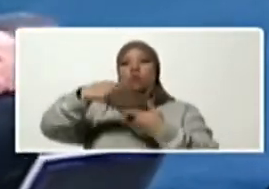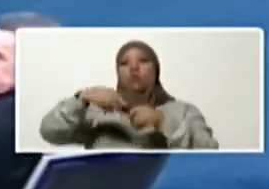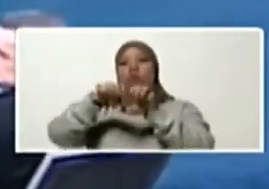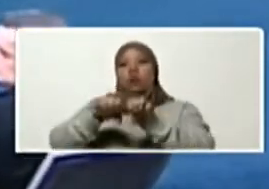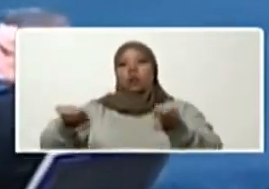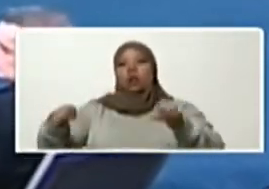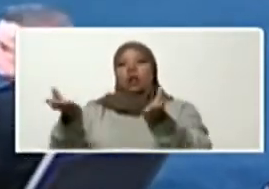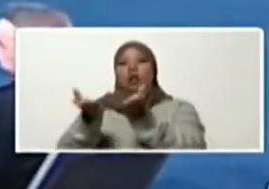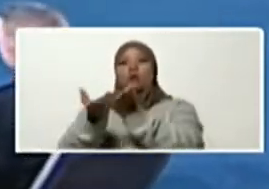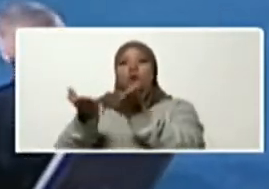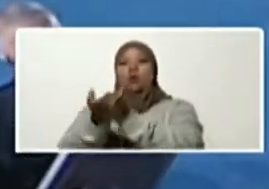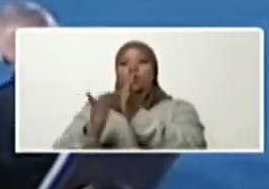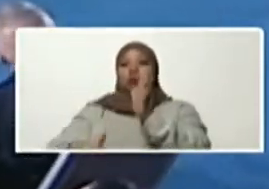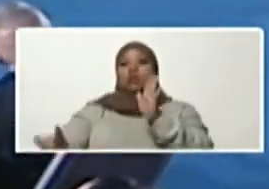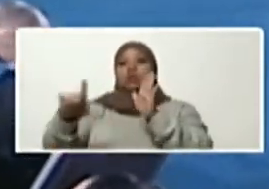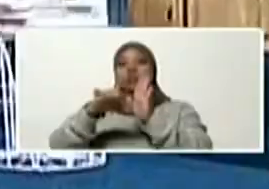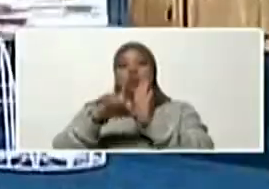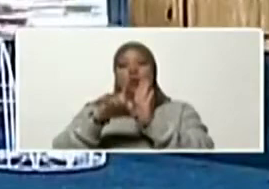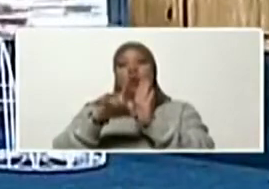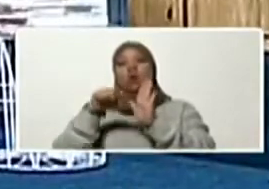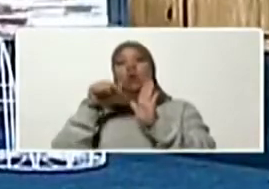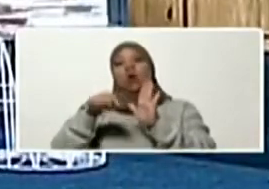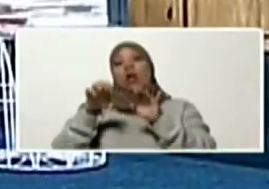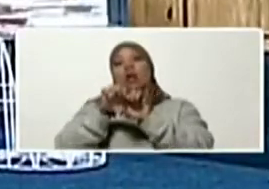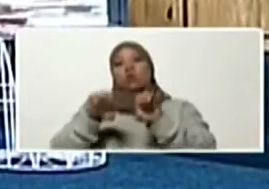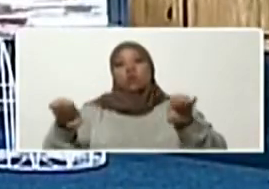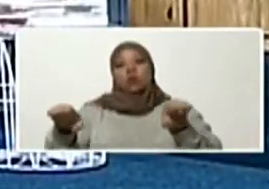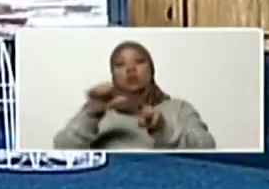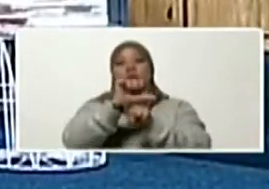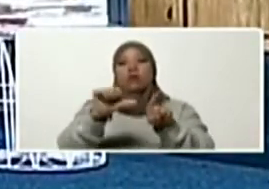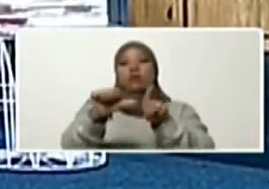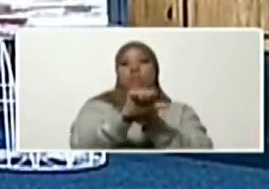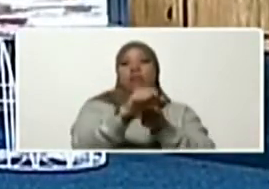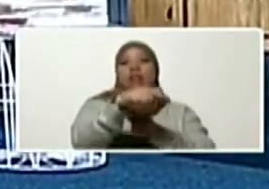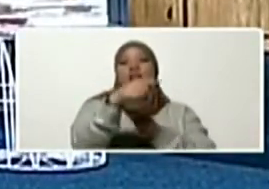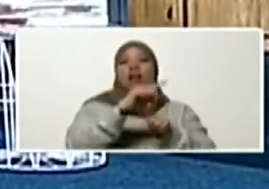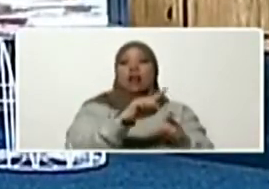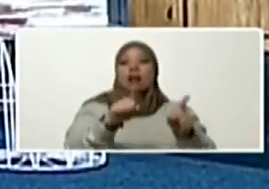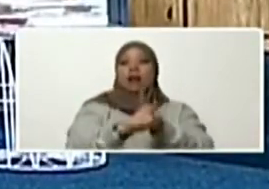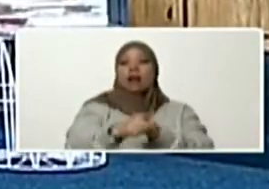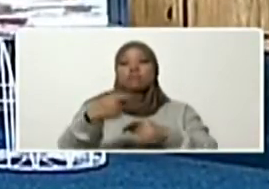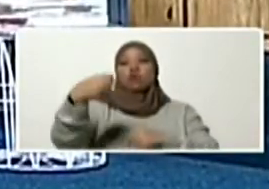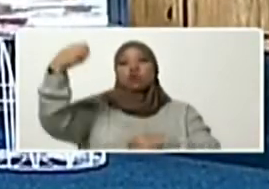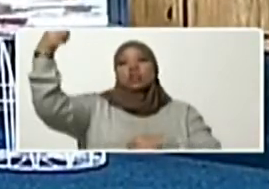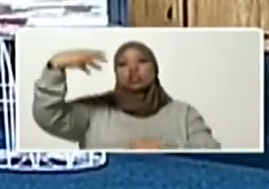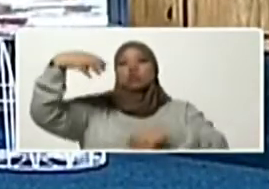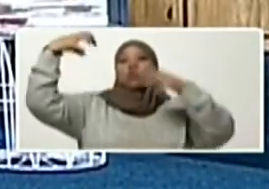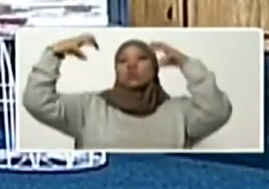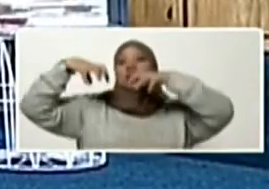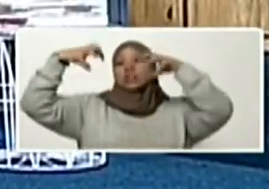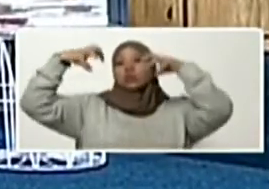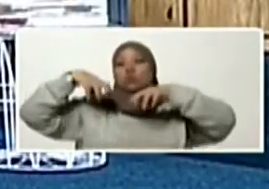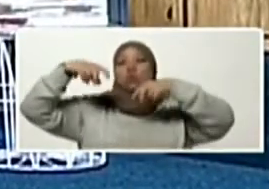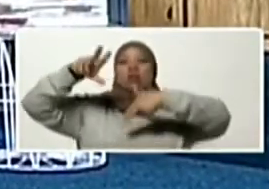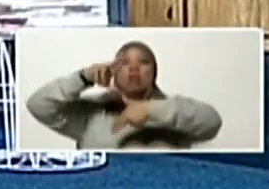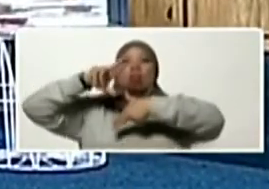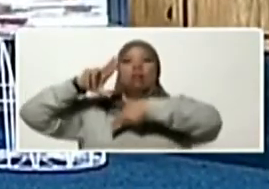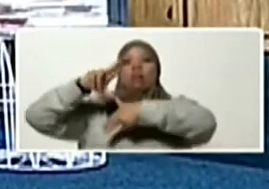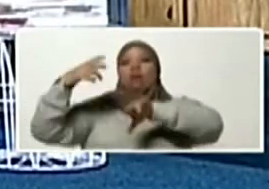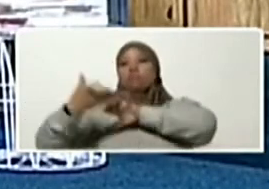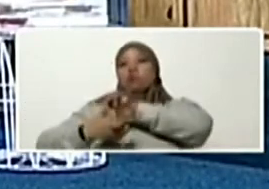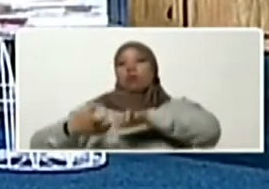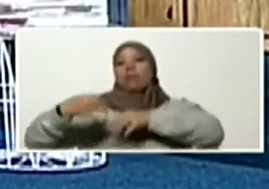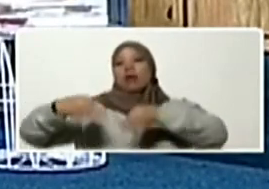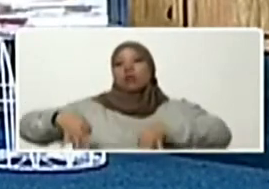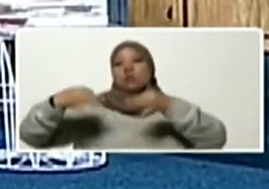de las escuelas y los liceos la educación sobre el cambio climático. Y eso es un gran tema, un super